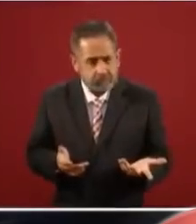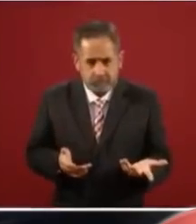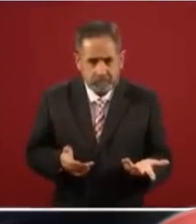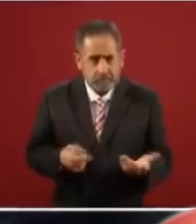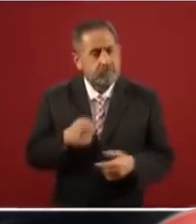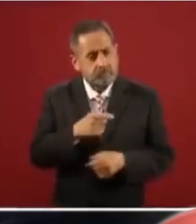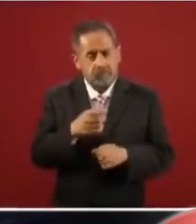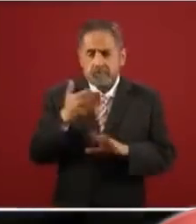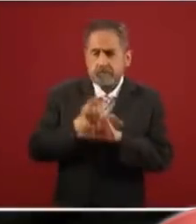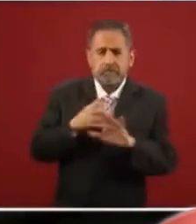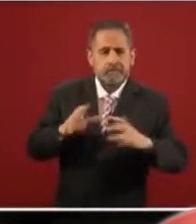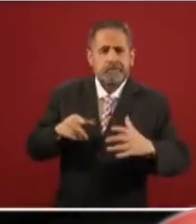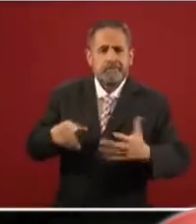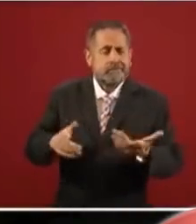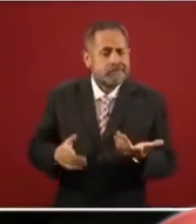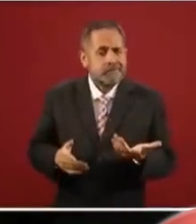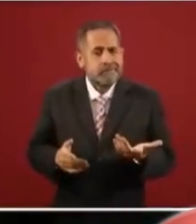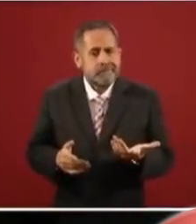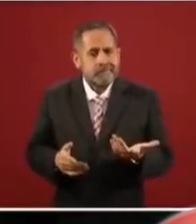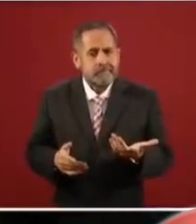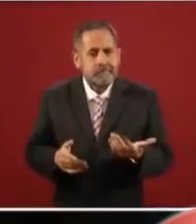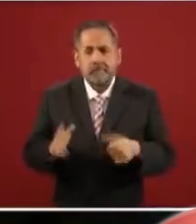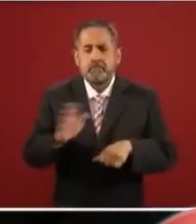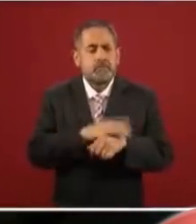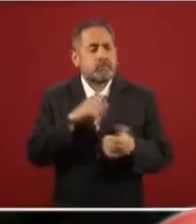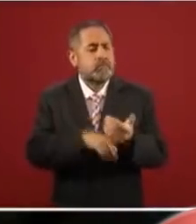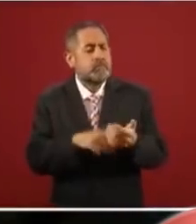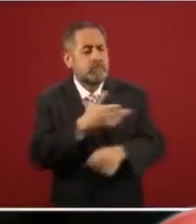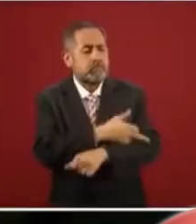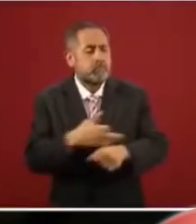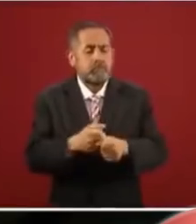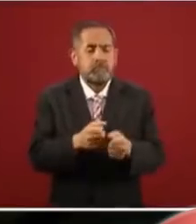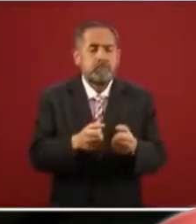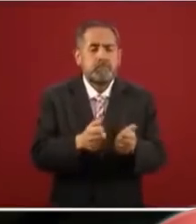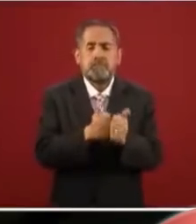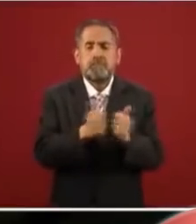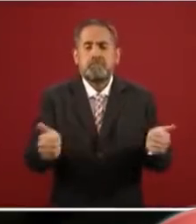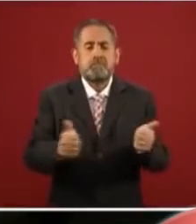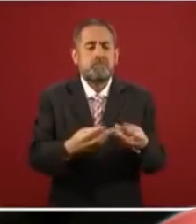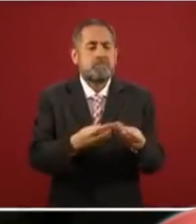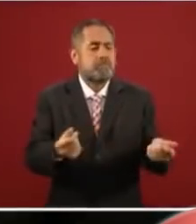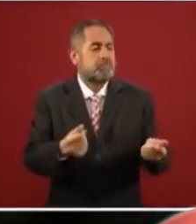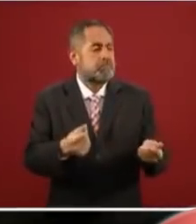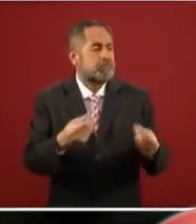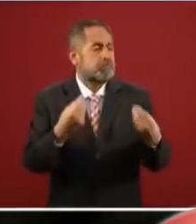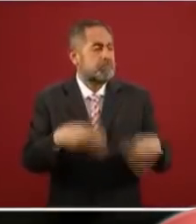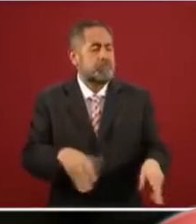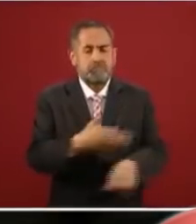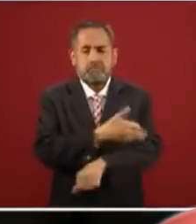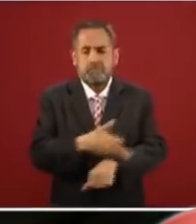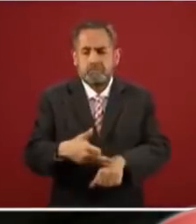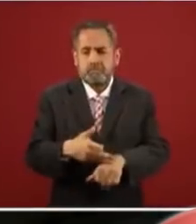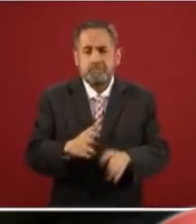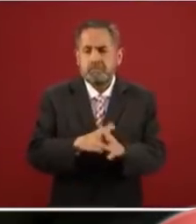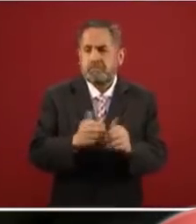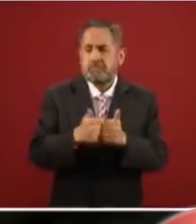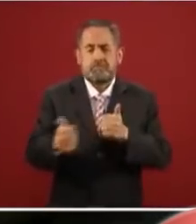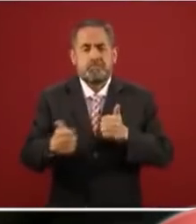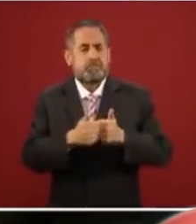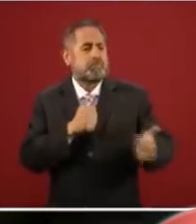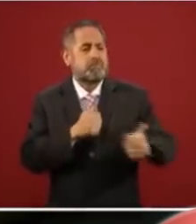Y sobre todo el porqué de la desintegración en las familias. ¿Por qué las familias rotas?